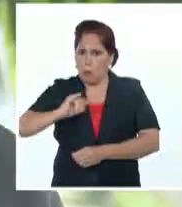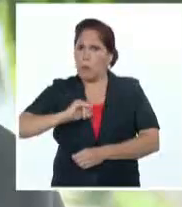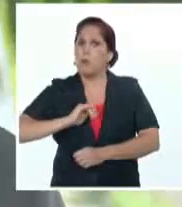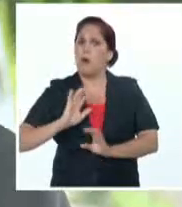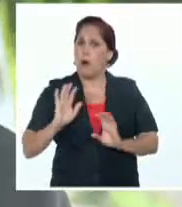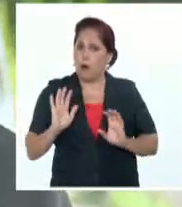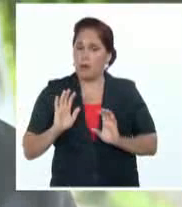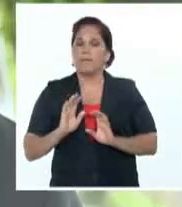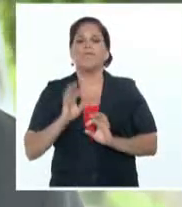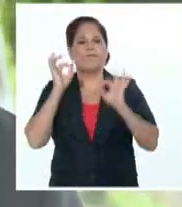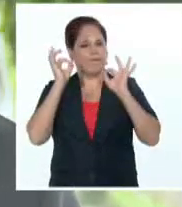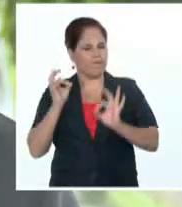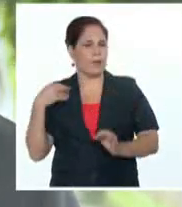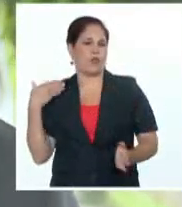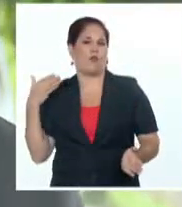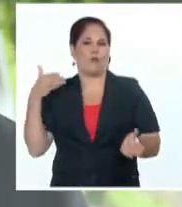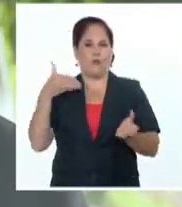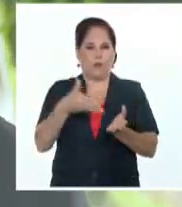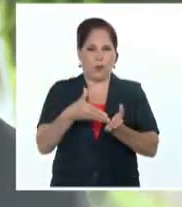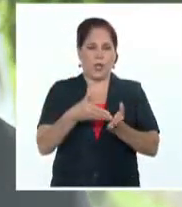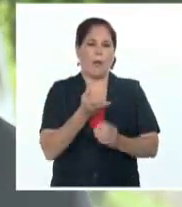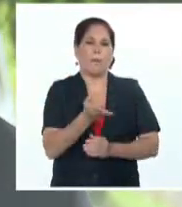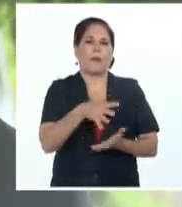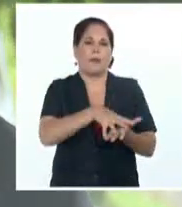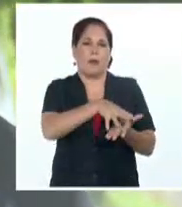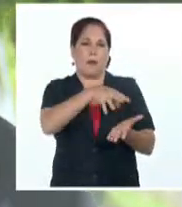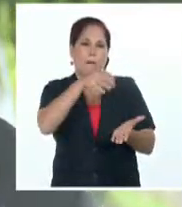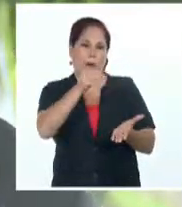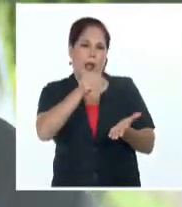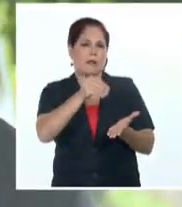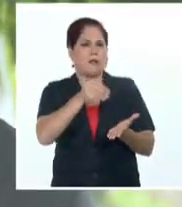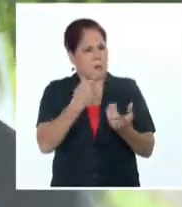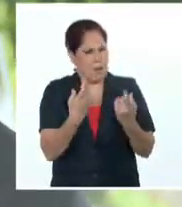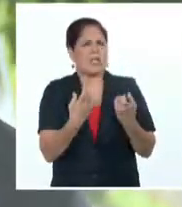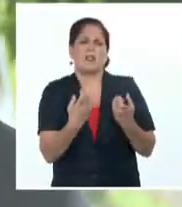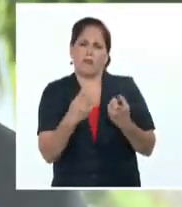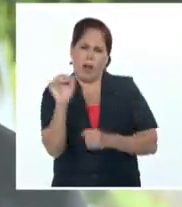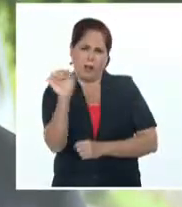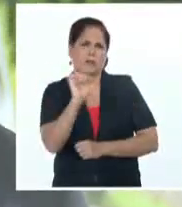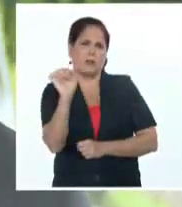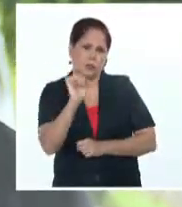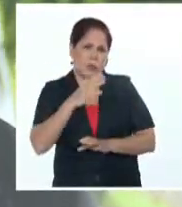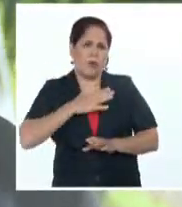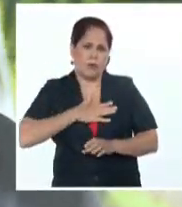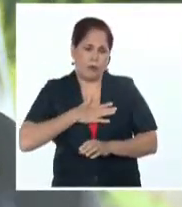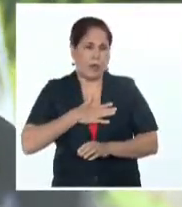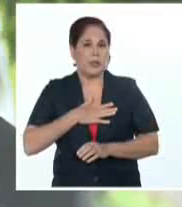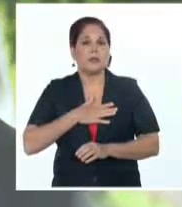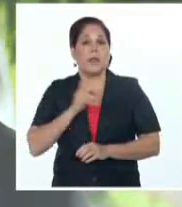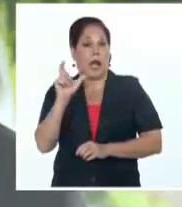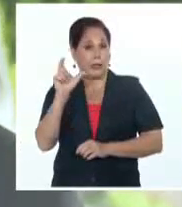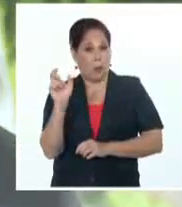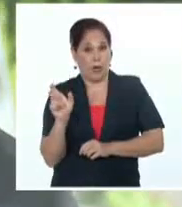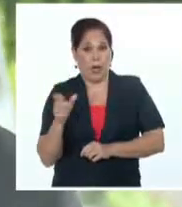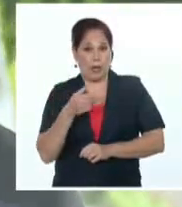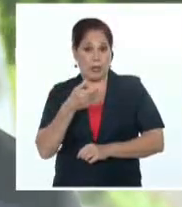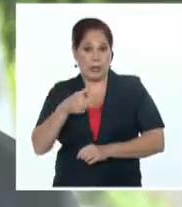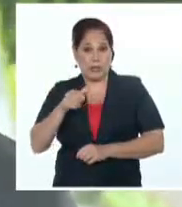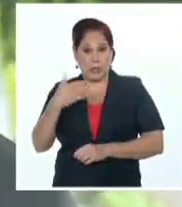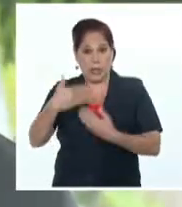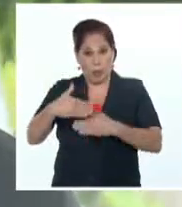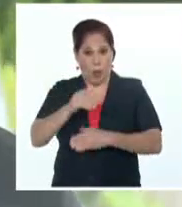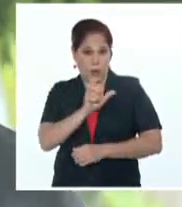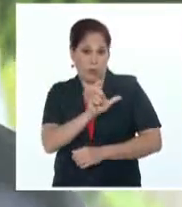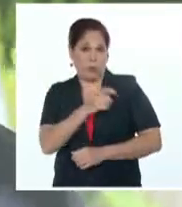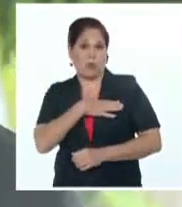Y efectivamente, salí en busca de esa plaza, ya tenía mi categoría y hasta que